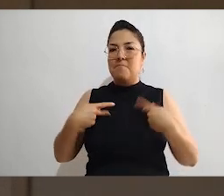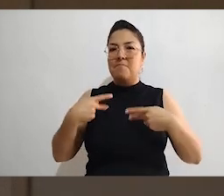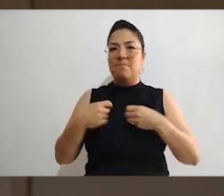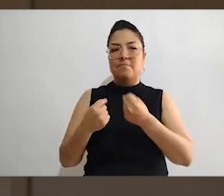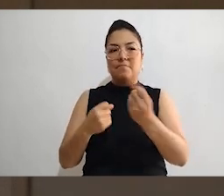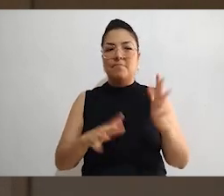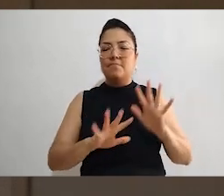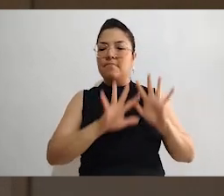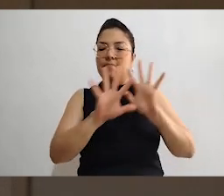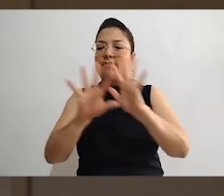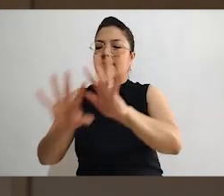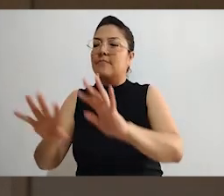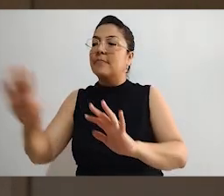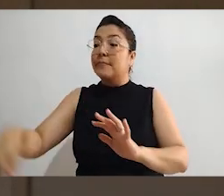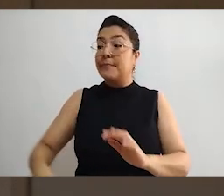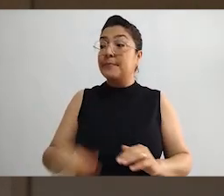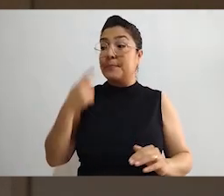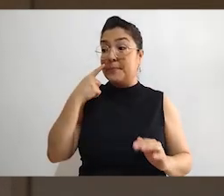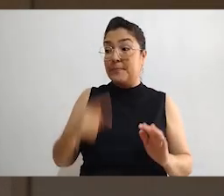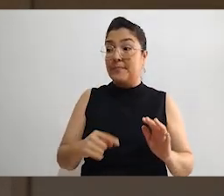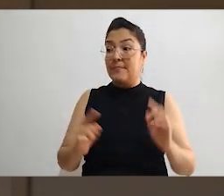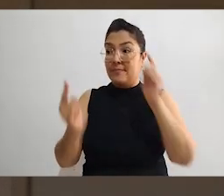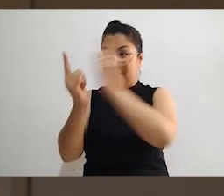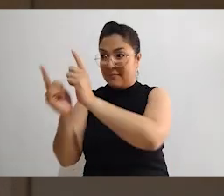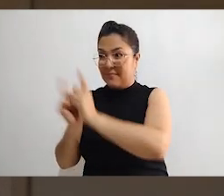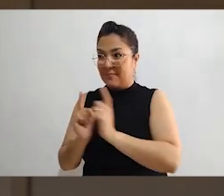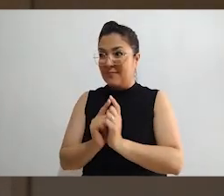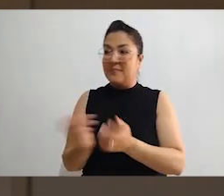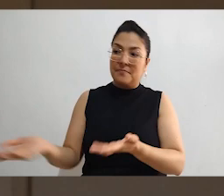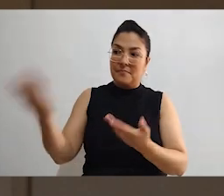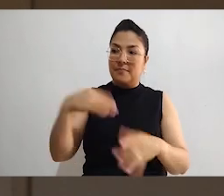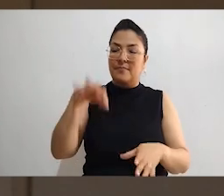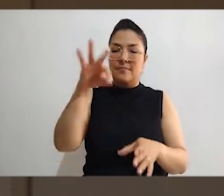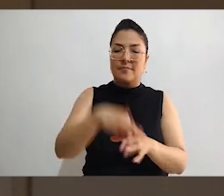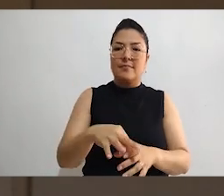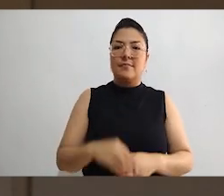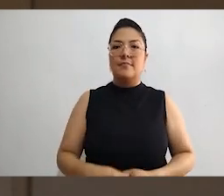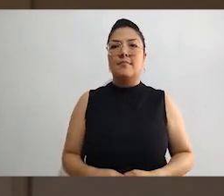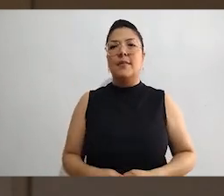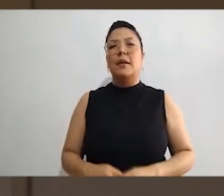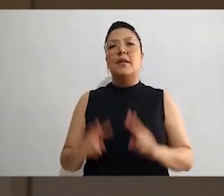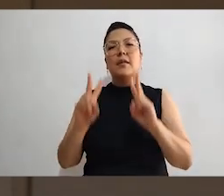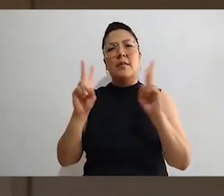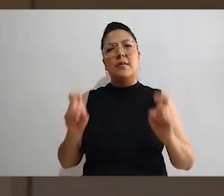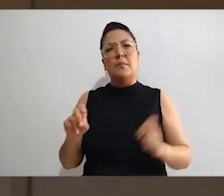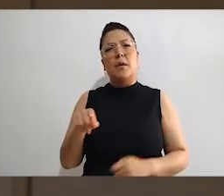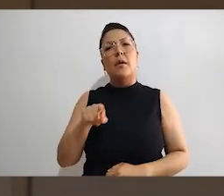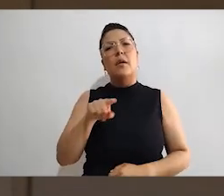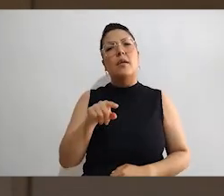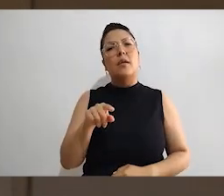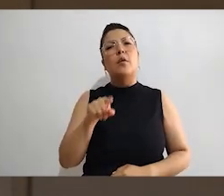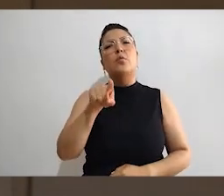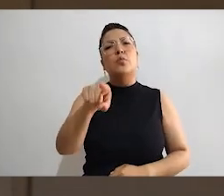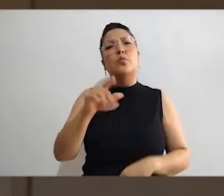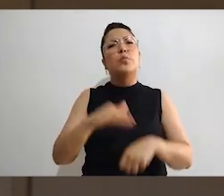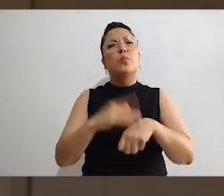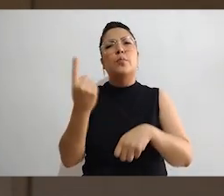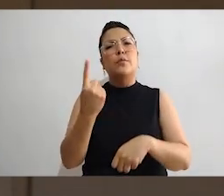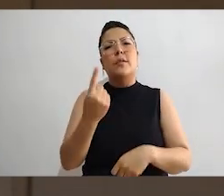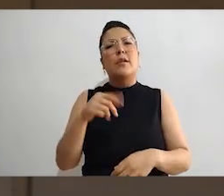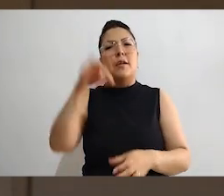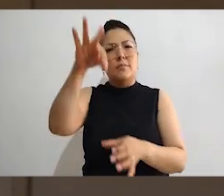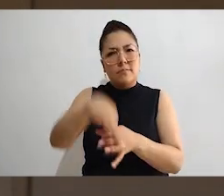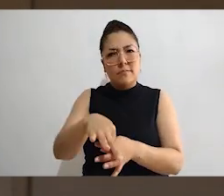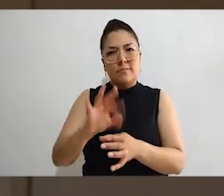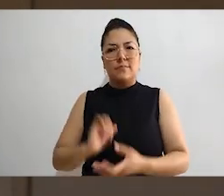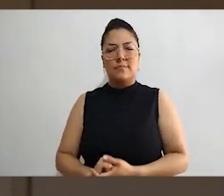públicas. Tuvieron una campaña si no me equivoco, era ¿y tú por quién votas? Ajá. ¿Y tú por qué votas? Primero